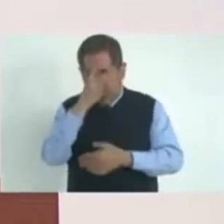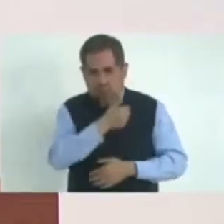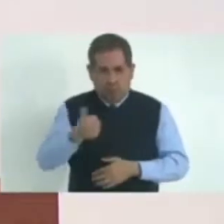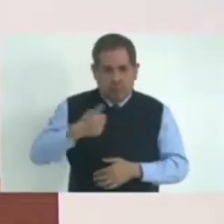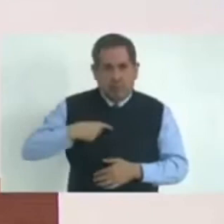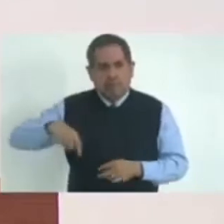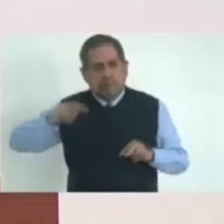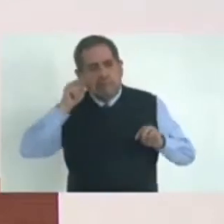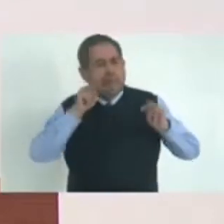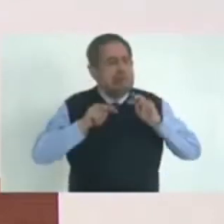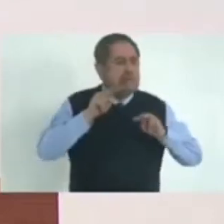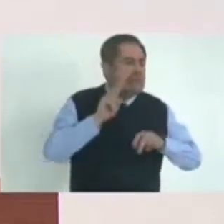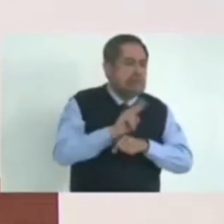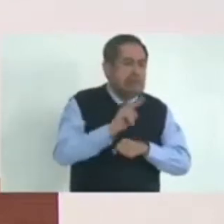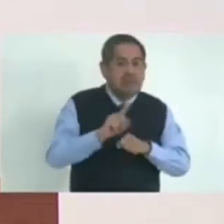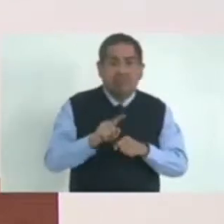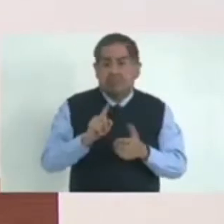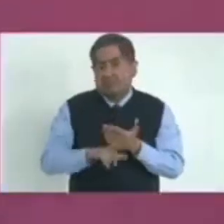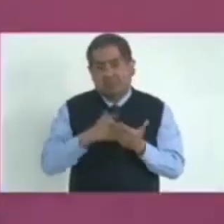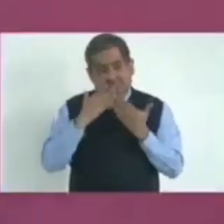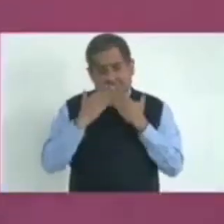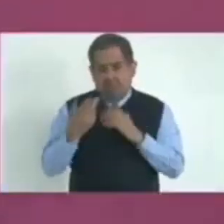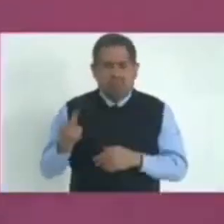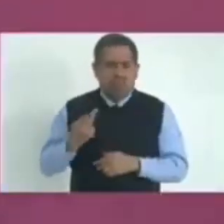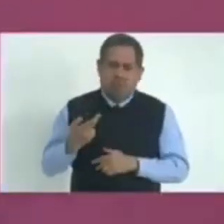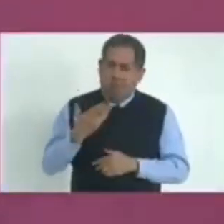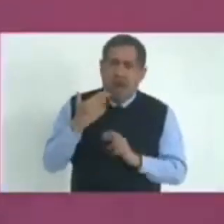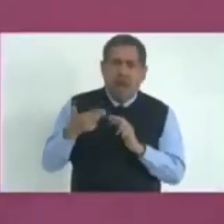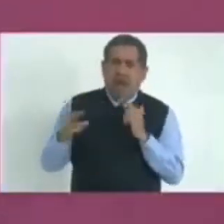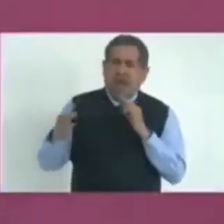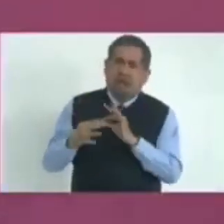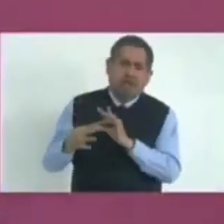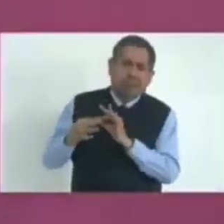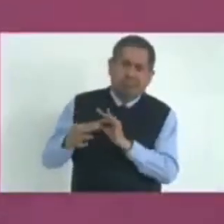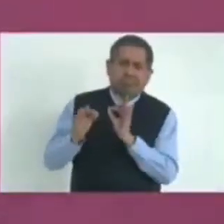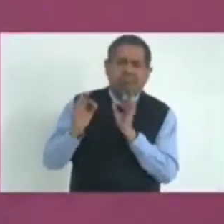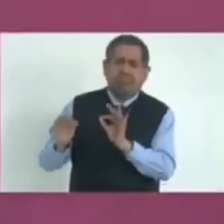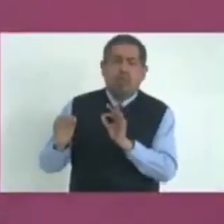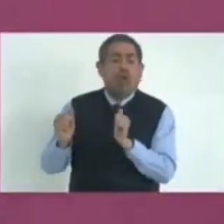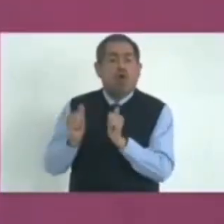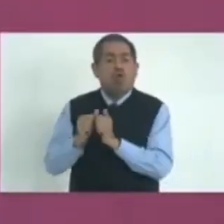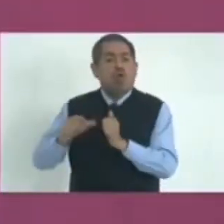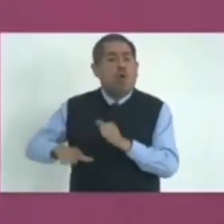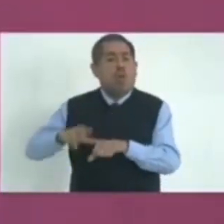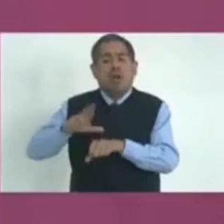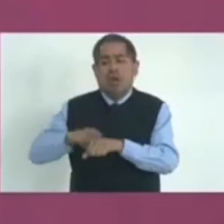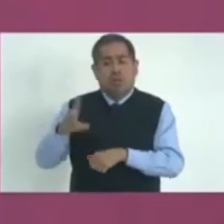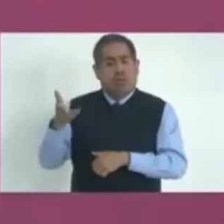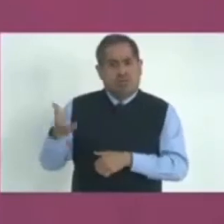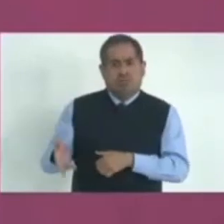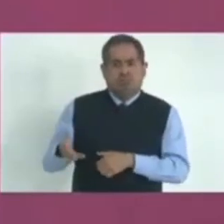mexico llevamos una muy buena relación con el gobernador